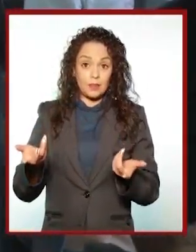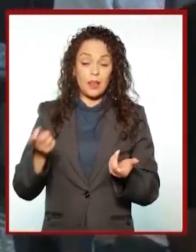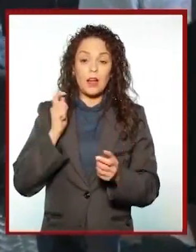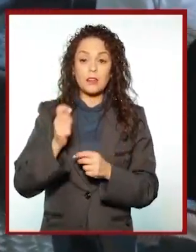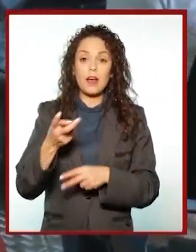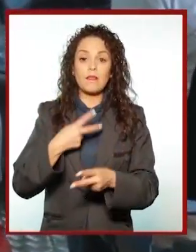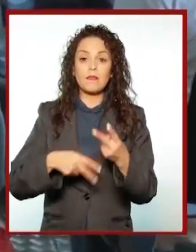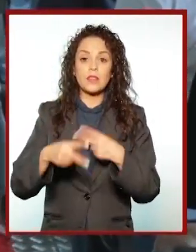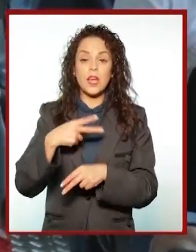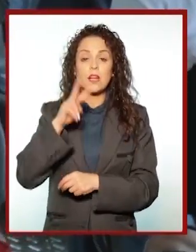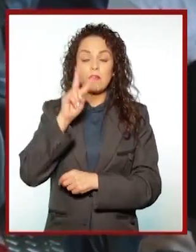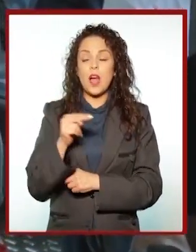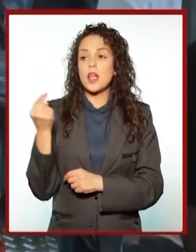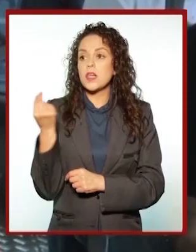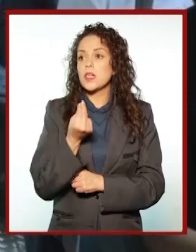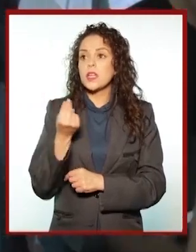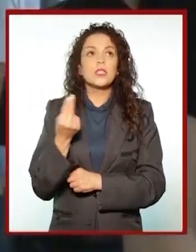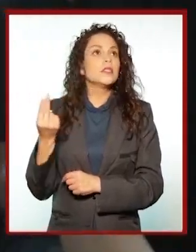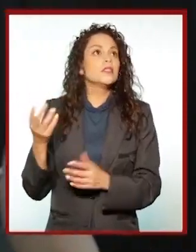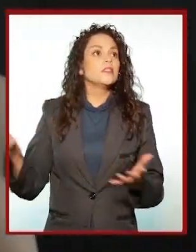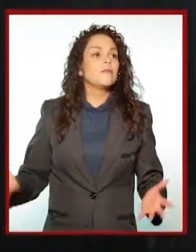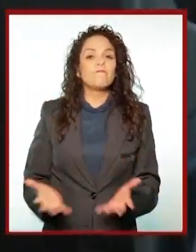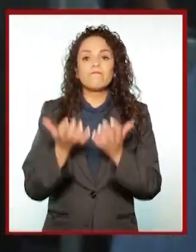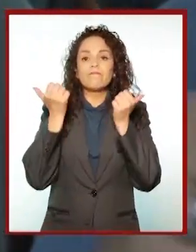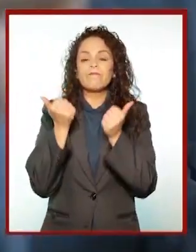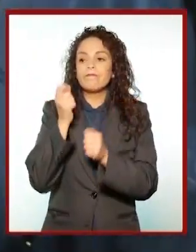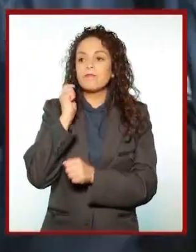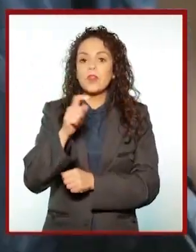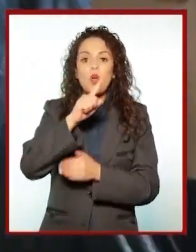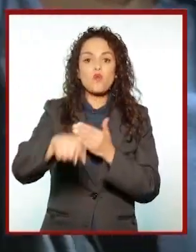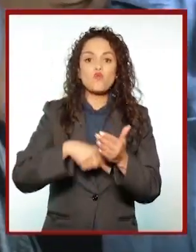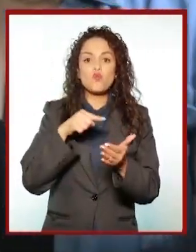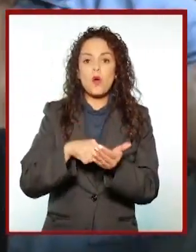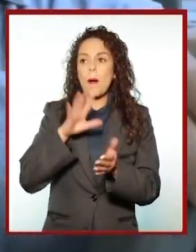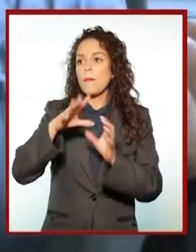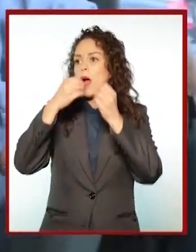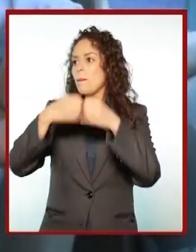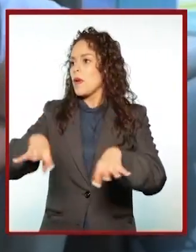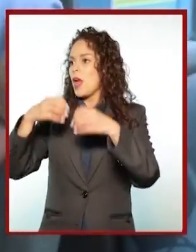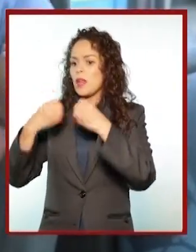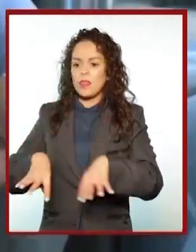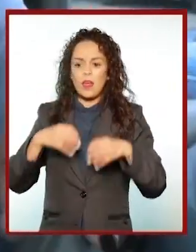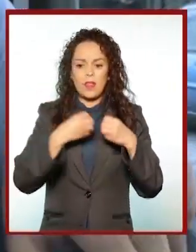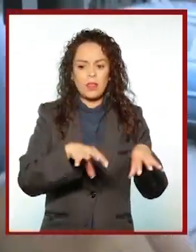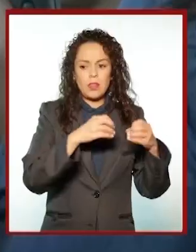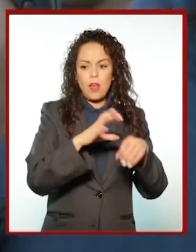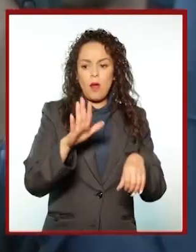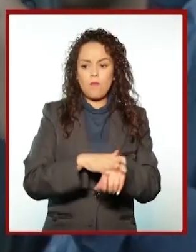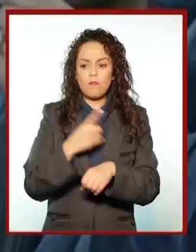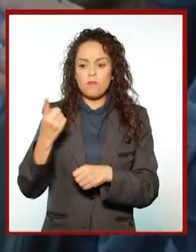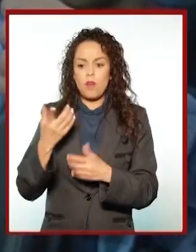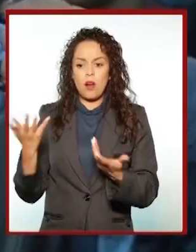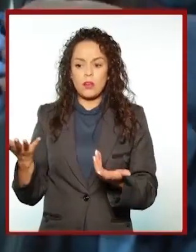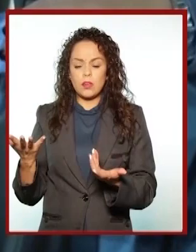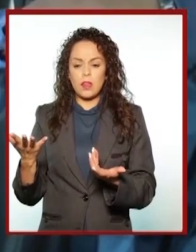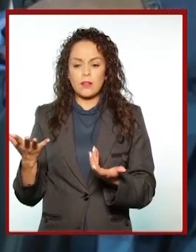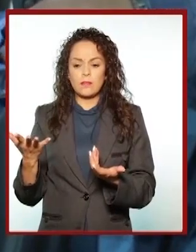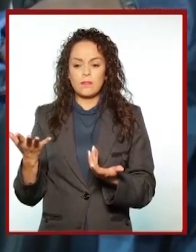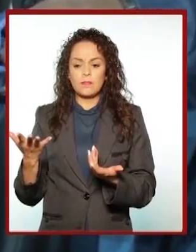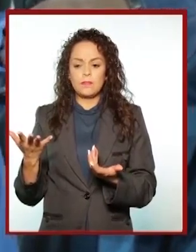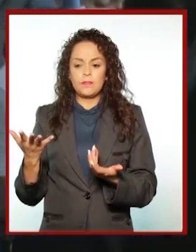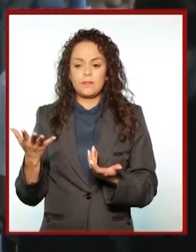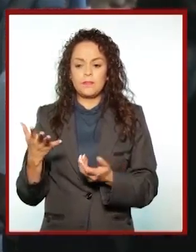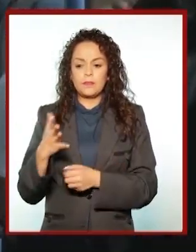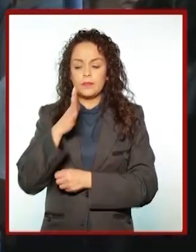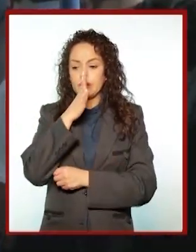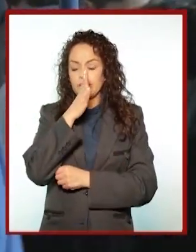pues también surge como una necesidad de recuperar espacios perdidos, también por esta